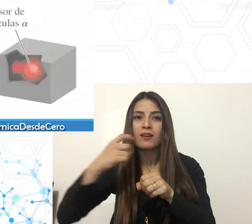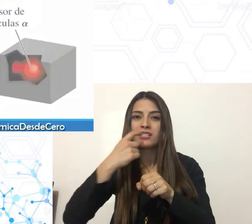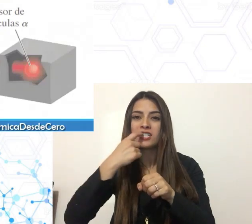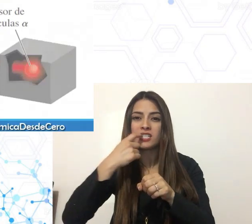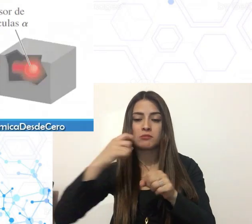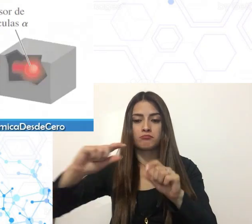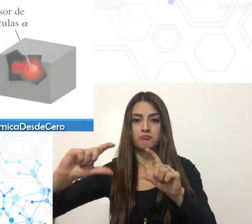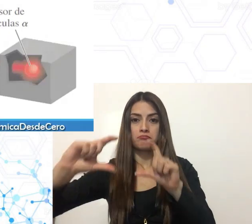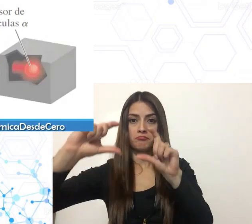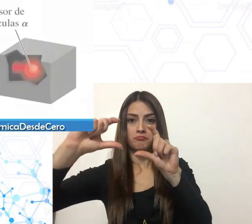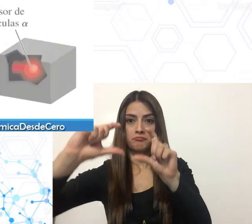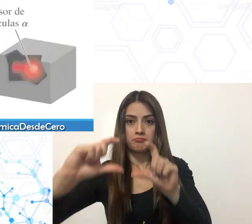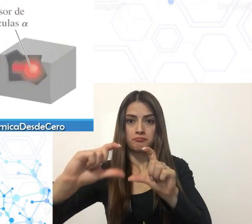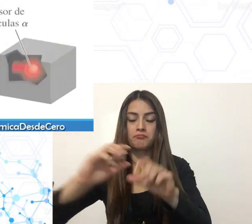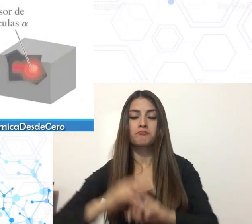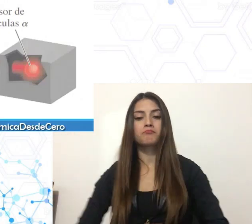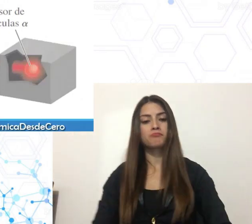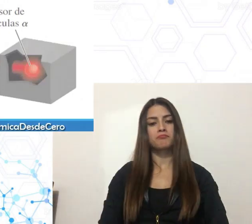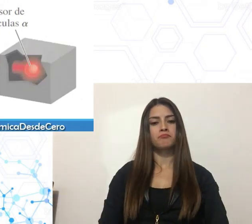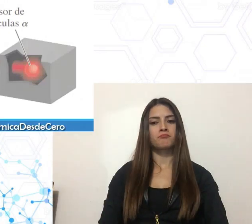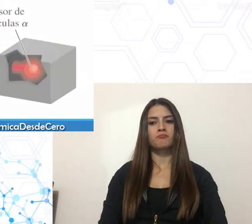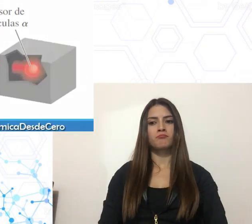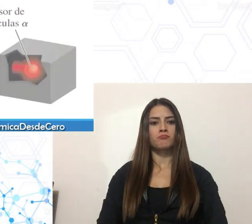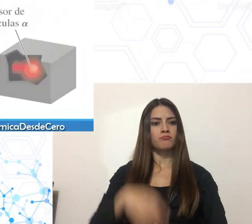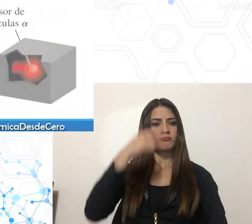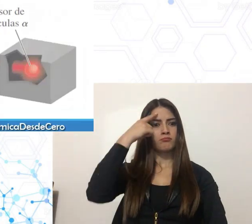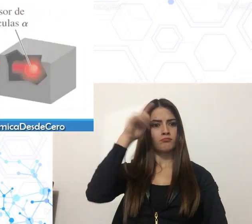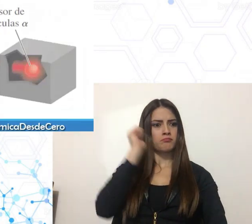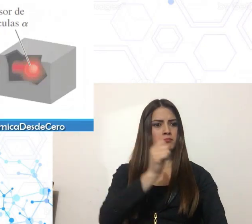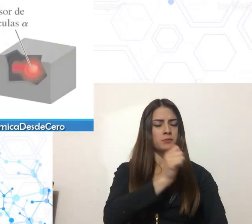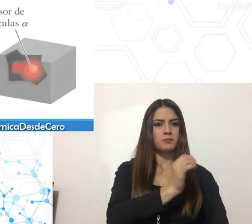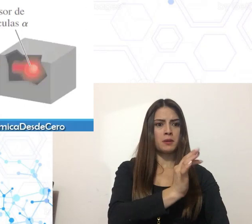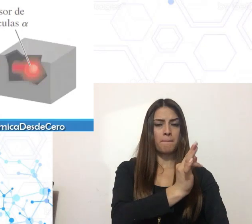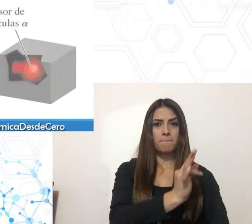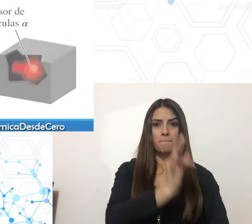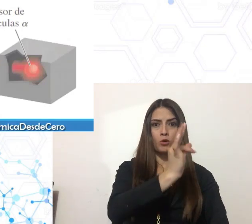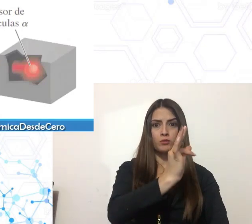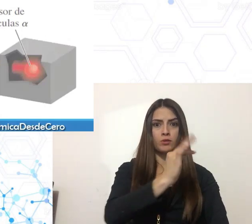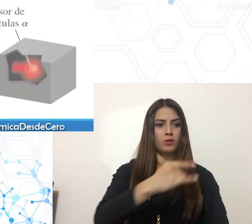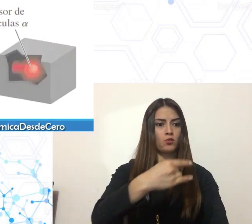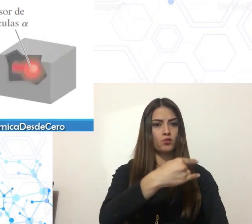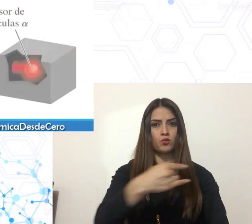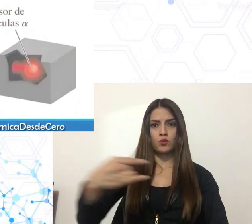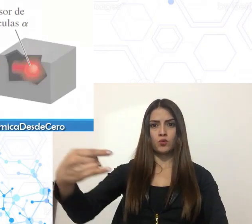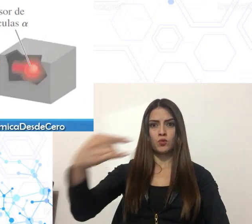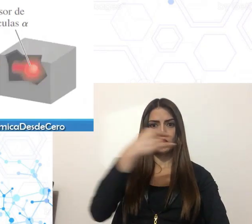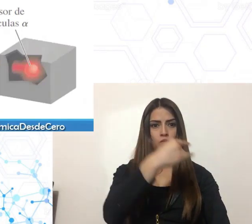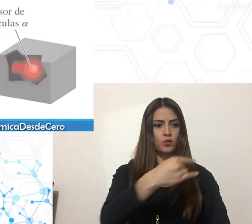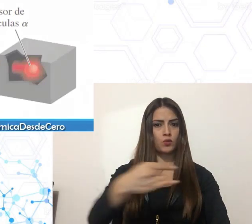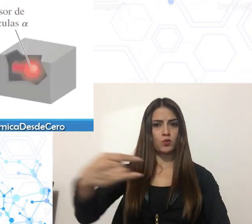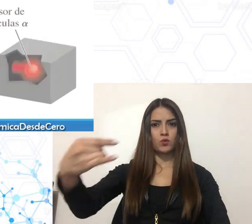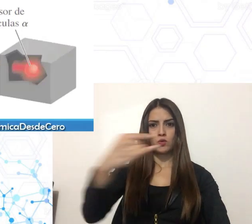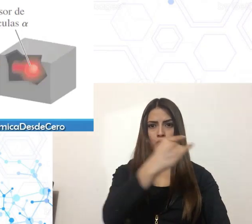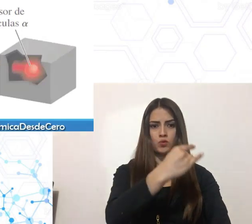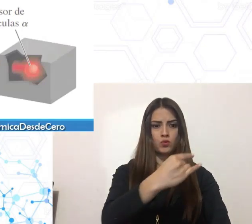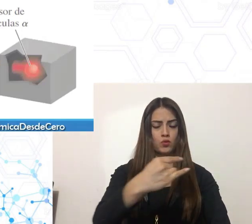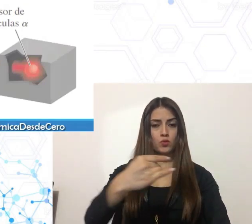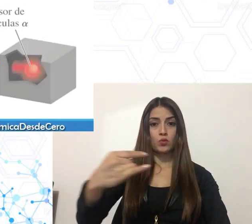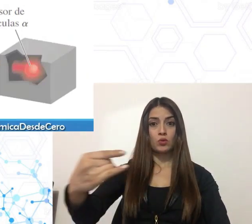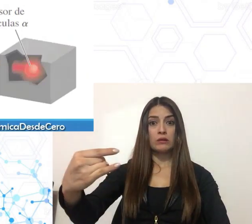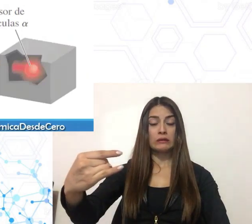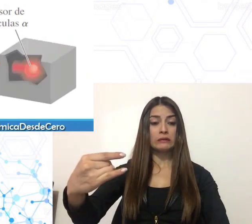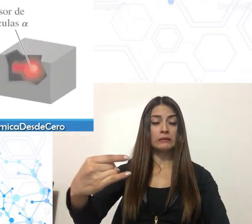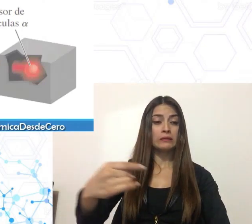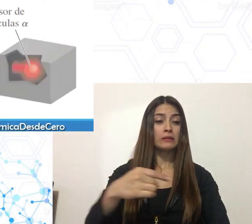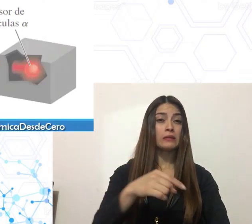marcas quedaban ubicadas en la pantalla fluorescente, logró observar que unas eran desviadas con